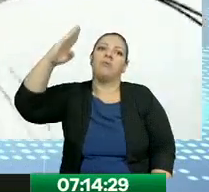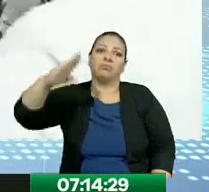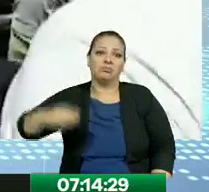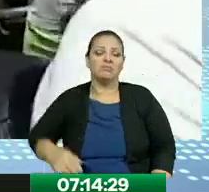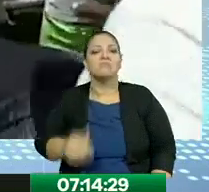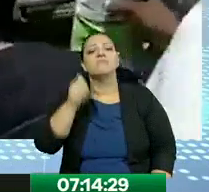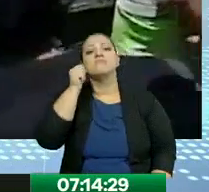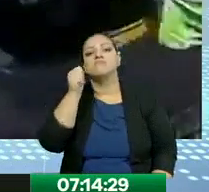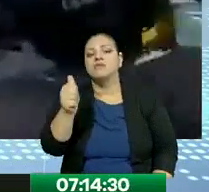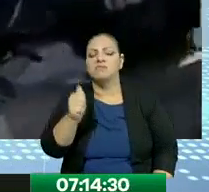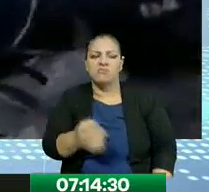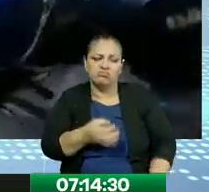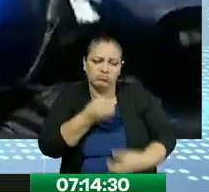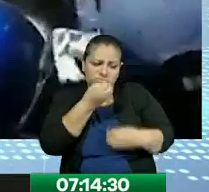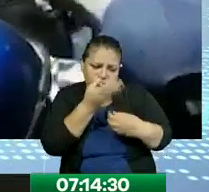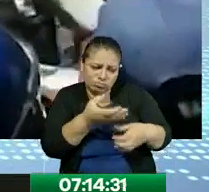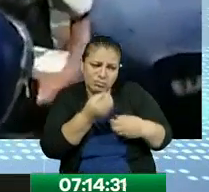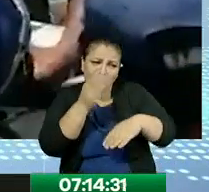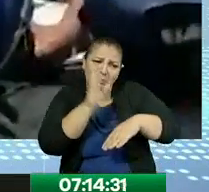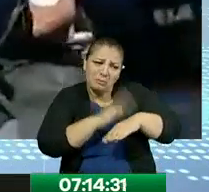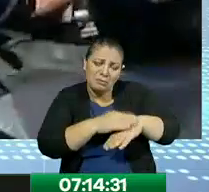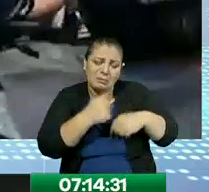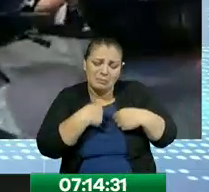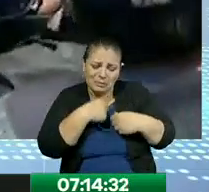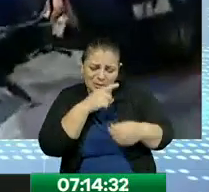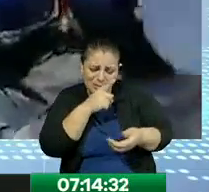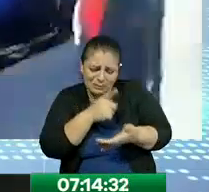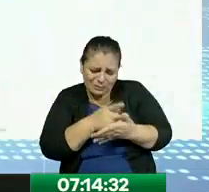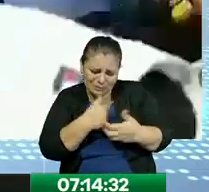lo han dicho las autoridades. Pues que esto